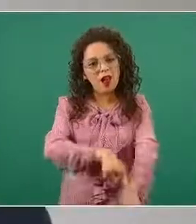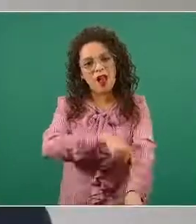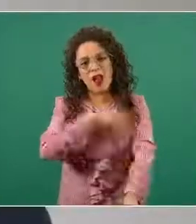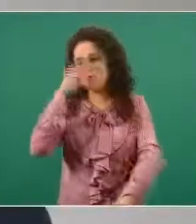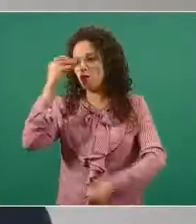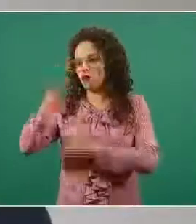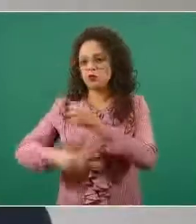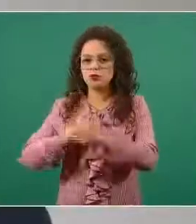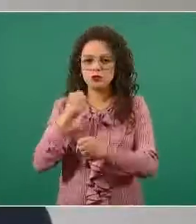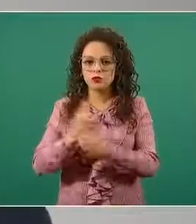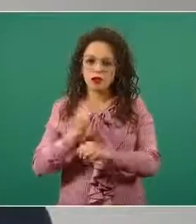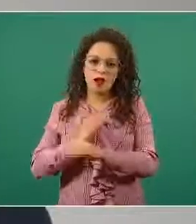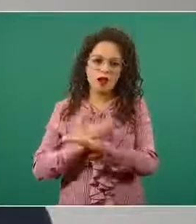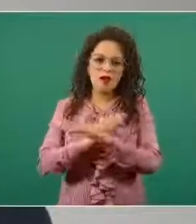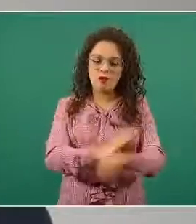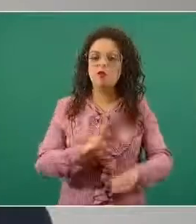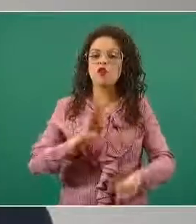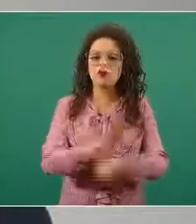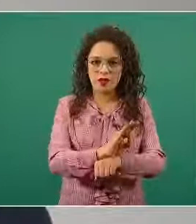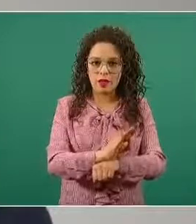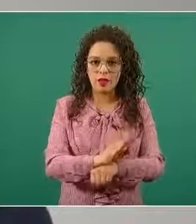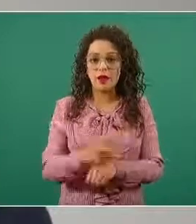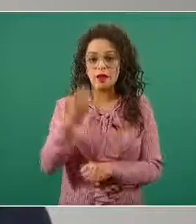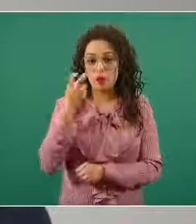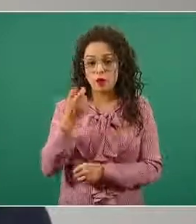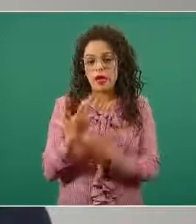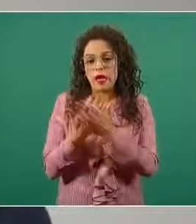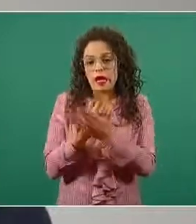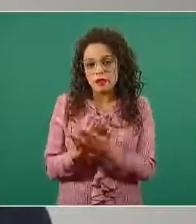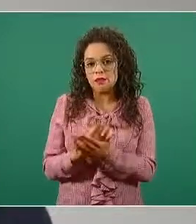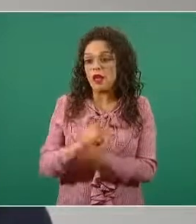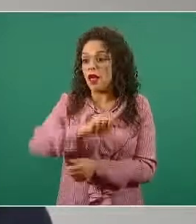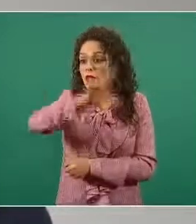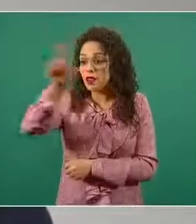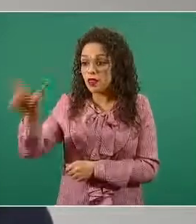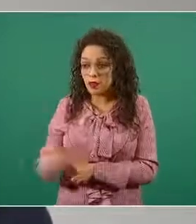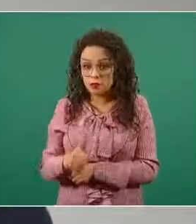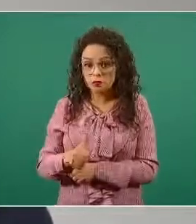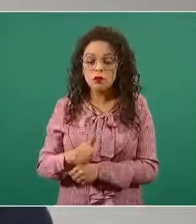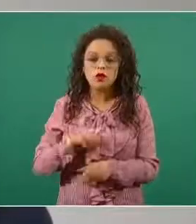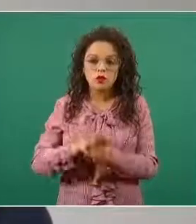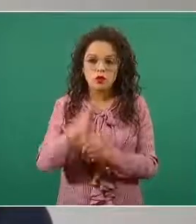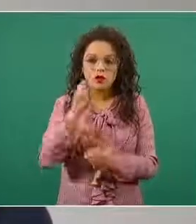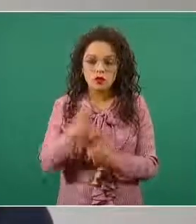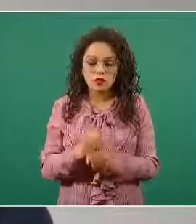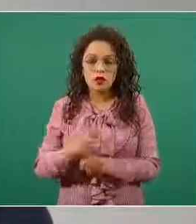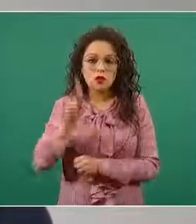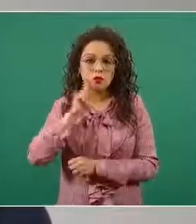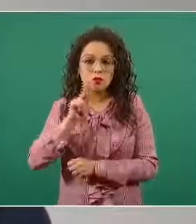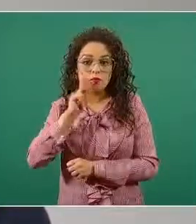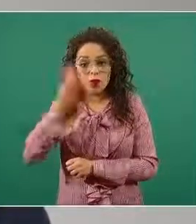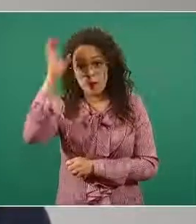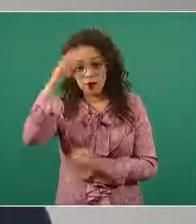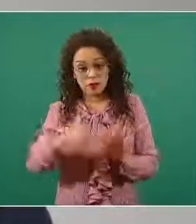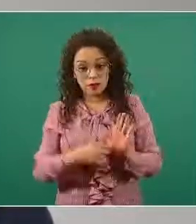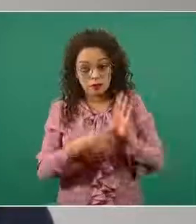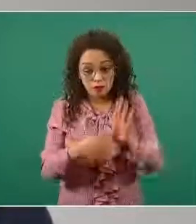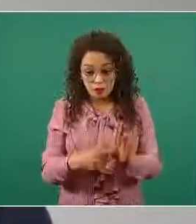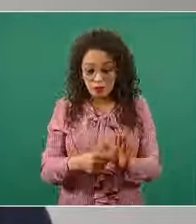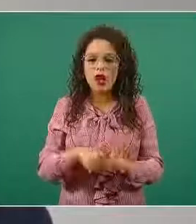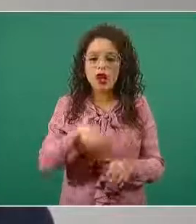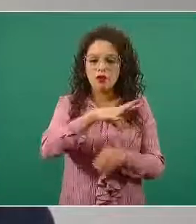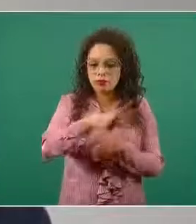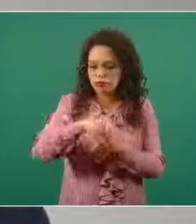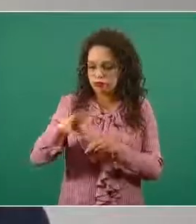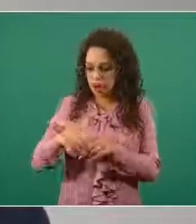Obviamente pudiéramos esperar más adelante que la información sea lo suficiente para poder también incluir a este y